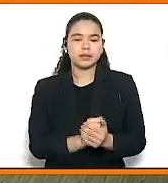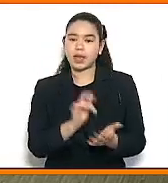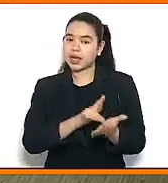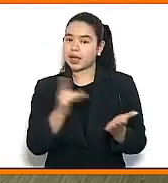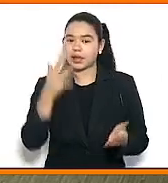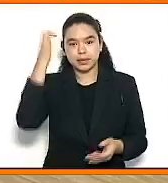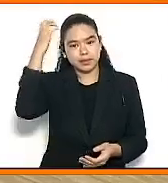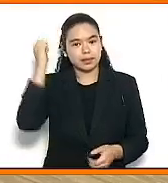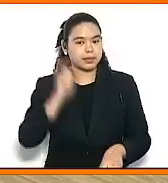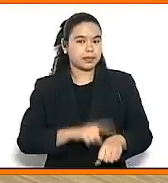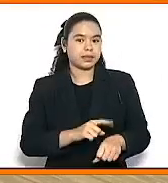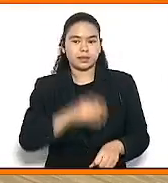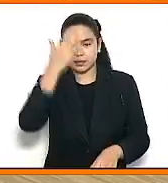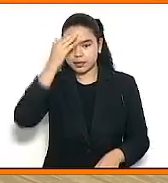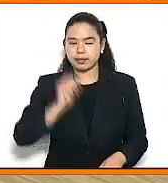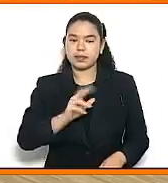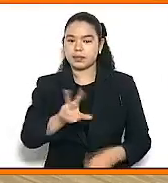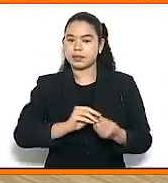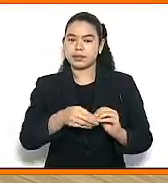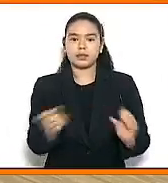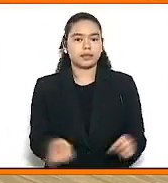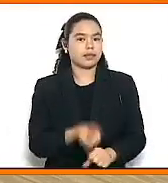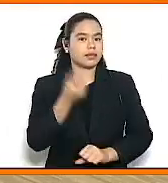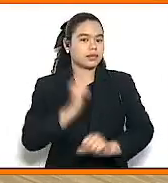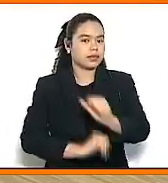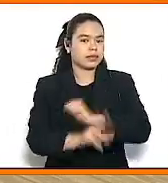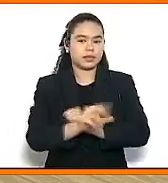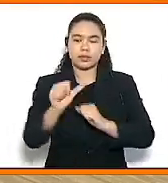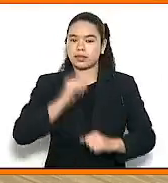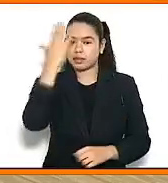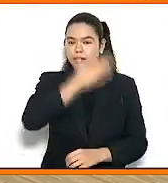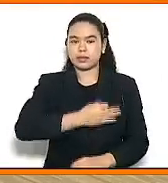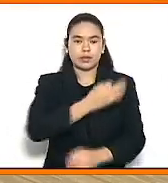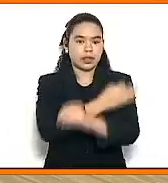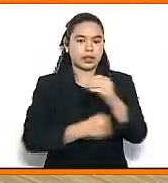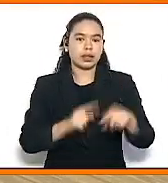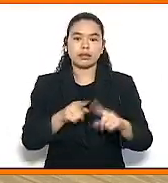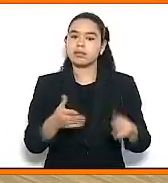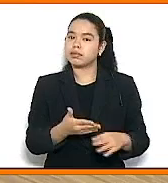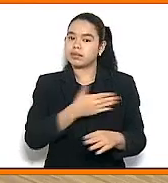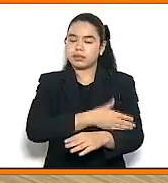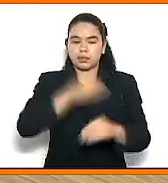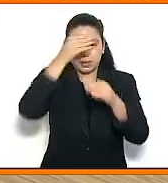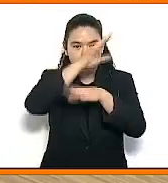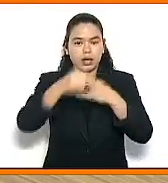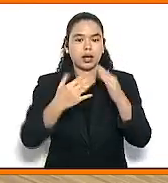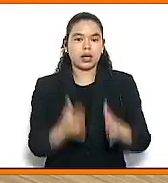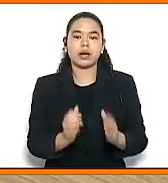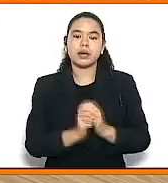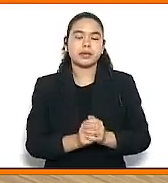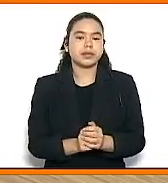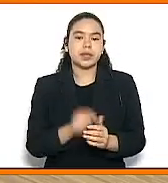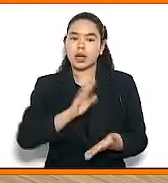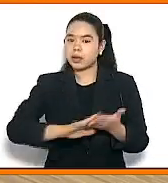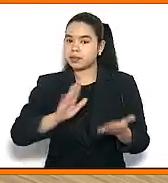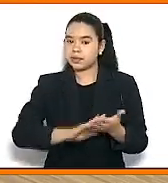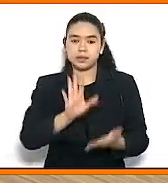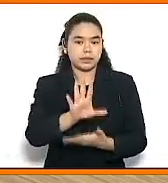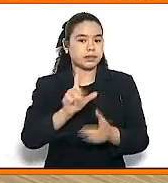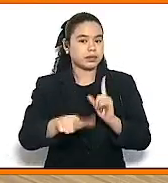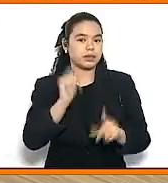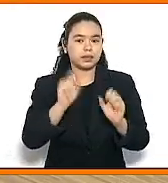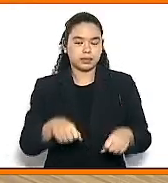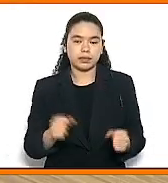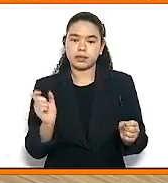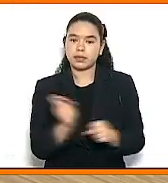Gracias, Charlene. Llegó el momento de conocer tus tres números favoritos de Pega 3 en esta linda tarde. Pero antes te comento, querido jugador, que con una inversión de 5 lempiras